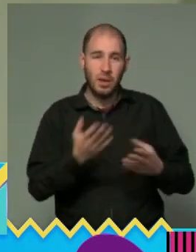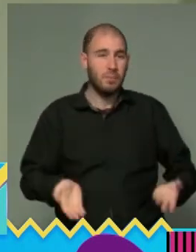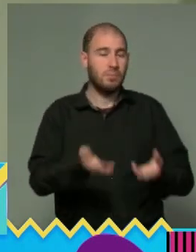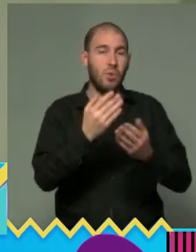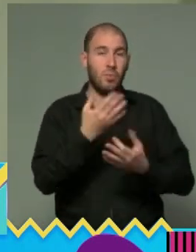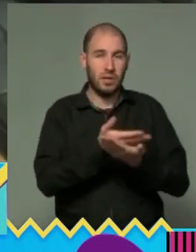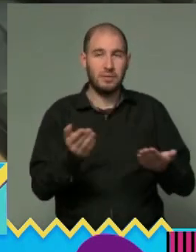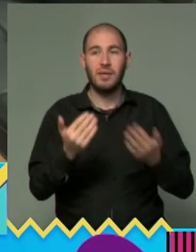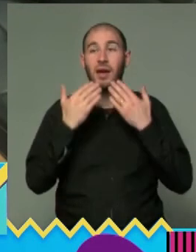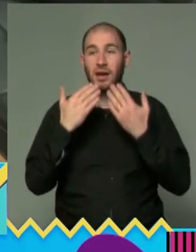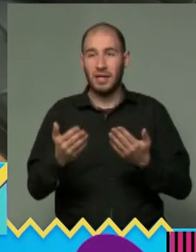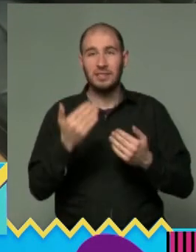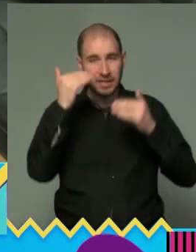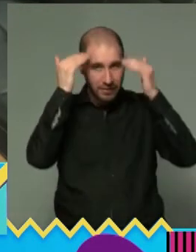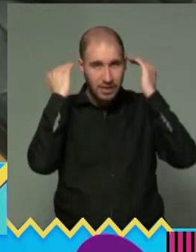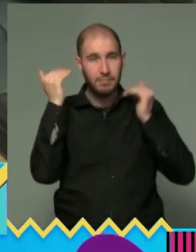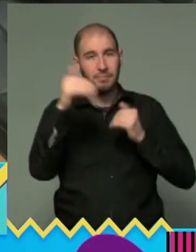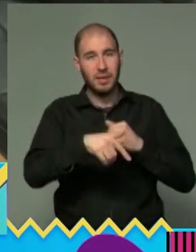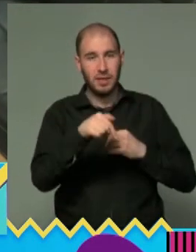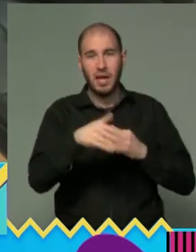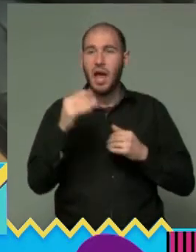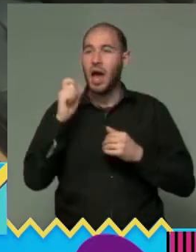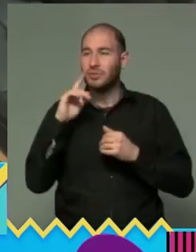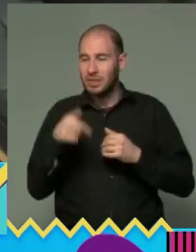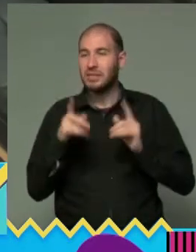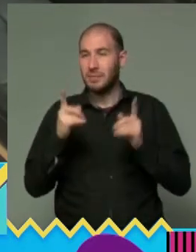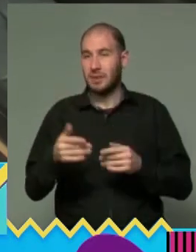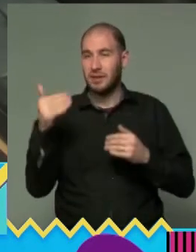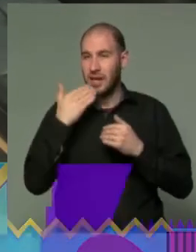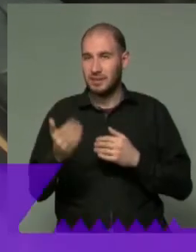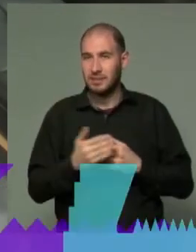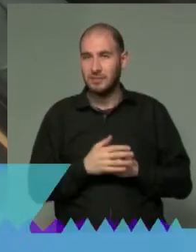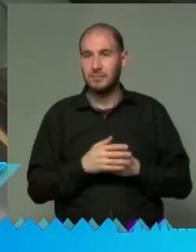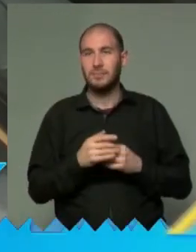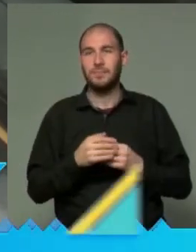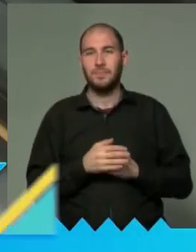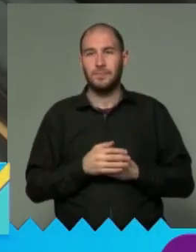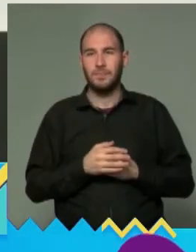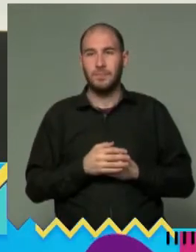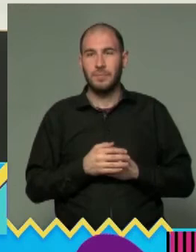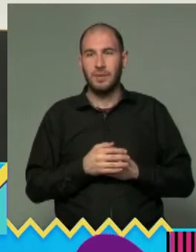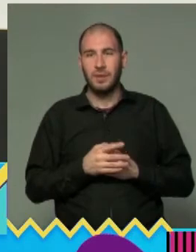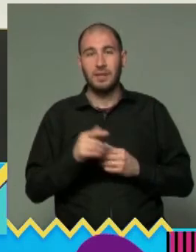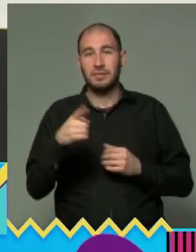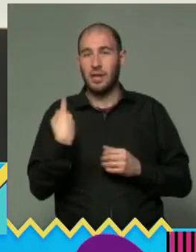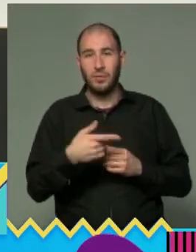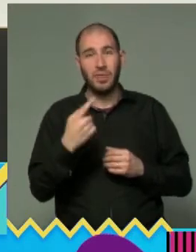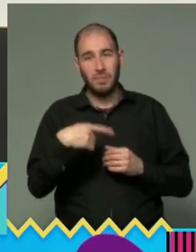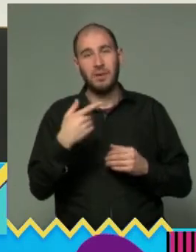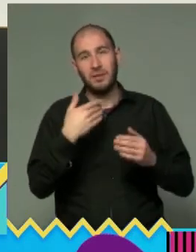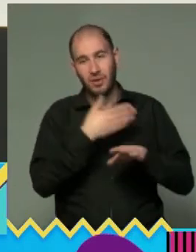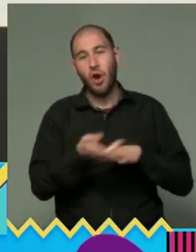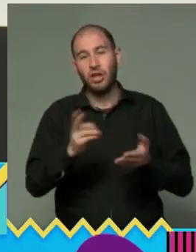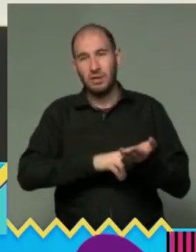pública. Muchísimas gracias, Sebastián, por haber estado acá. Agustina, muchísimas gracias por haber estado presente en este debate. Seguramente lo vamos a volver a